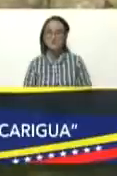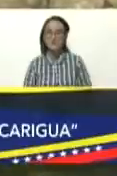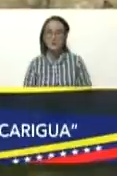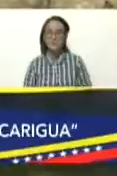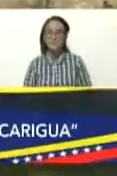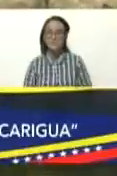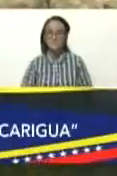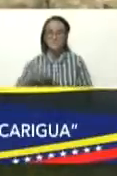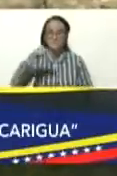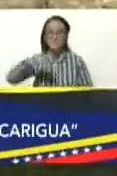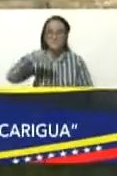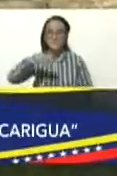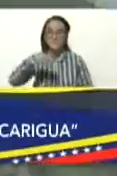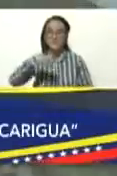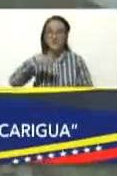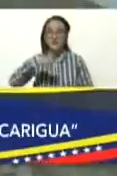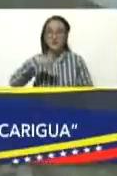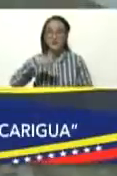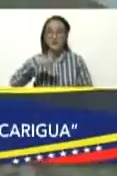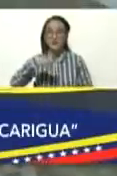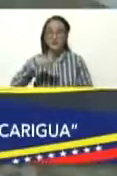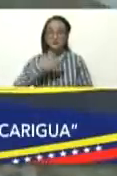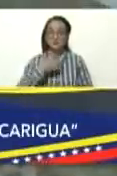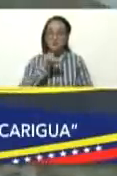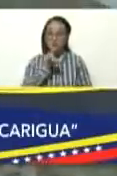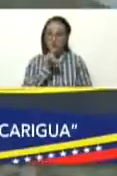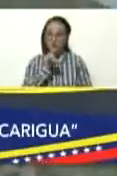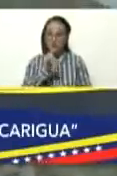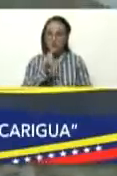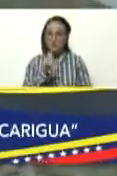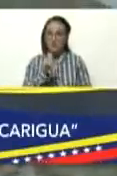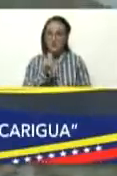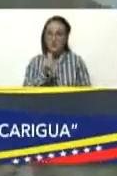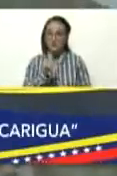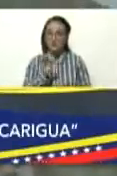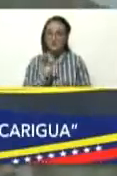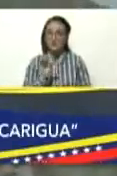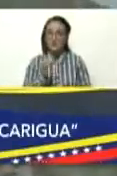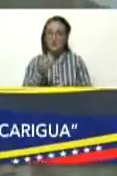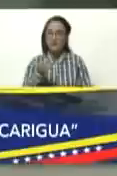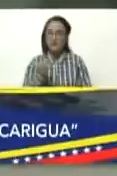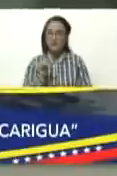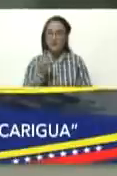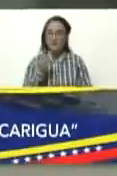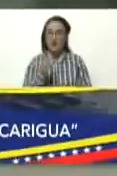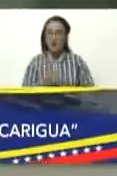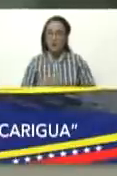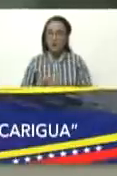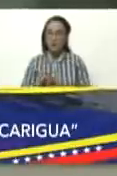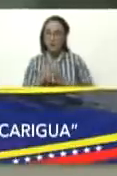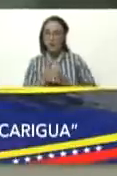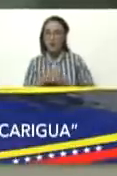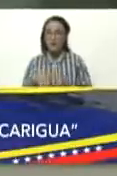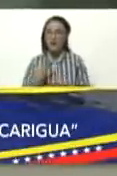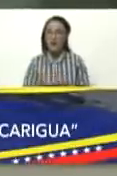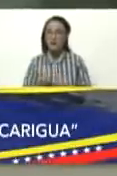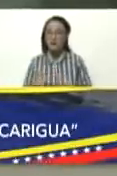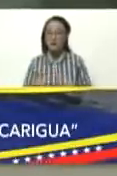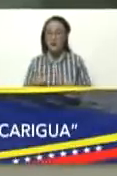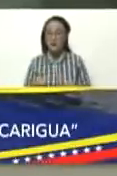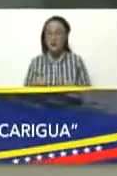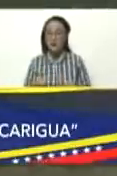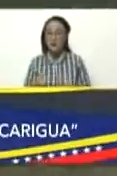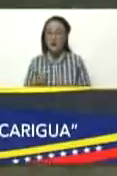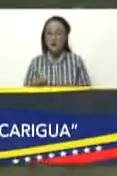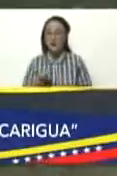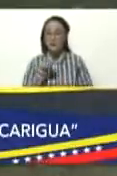El día de hoy, presidente, bueno, nosotros queremos informar el parte. Tenemos ya 3 comunidades que hasta el sol de hoy gozan